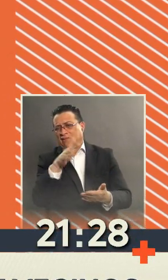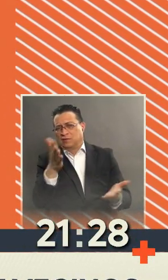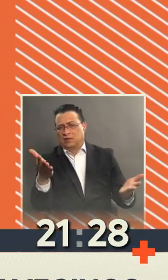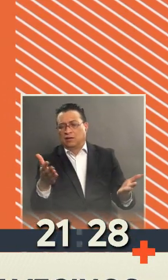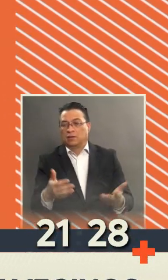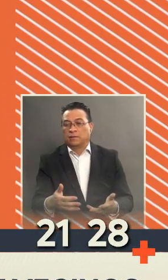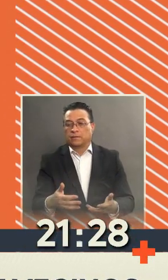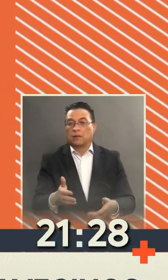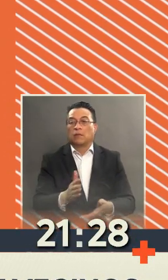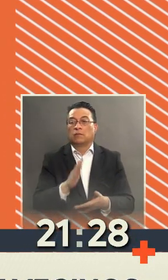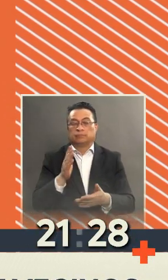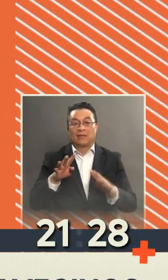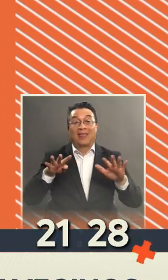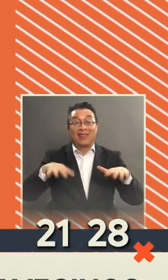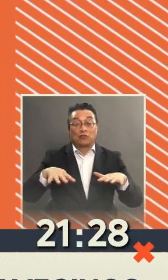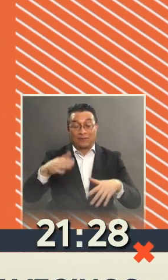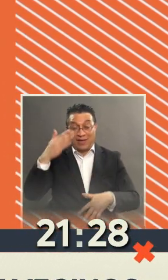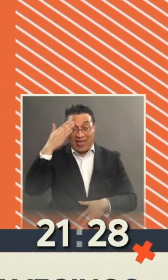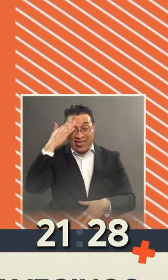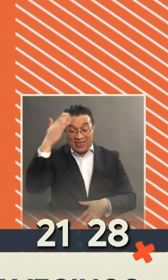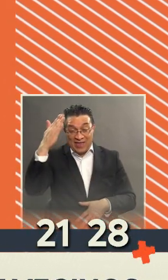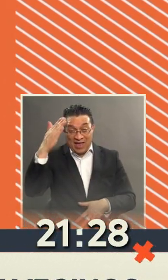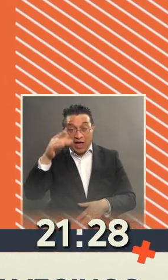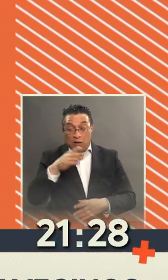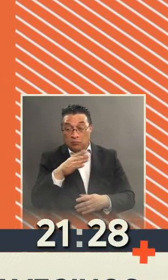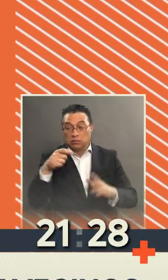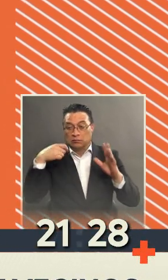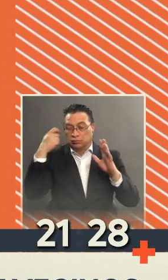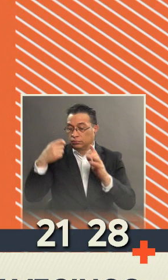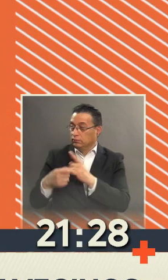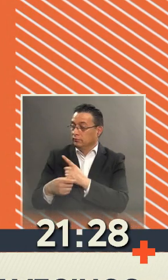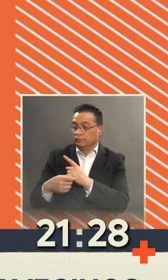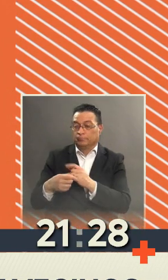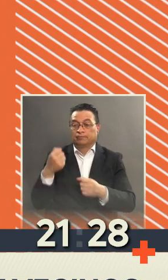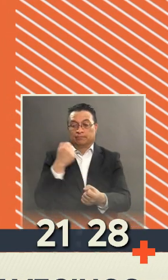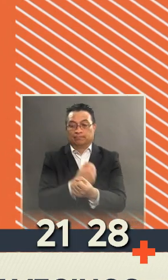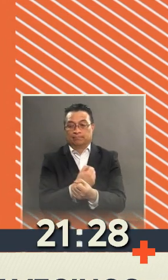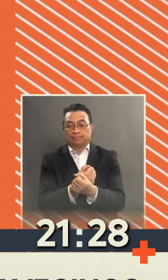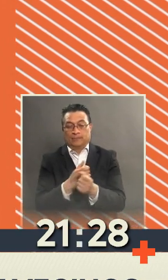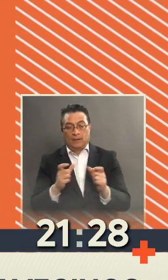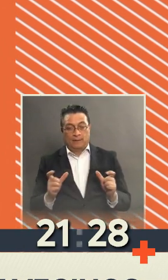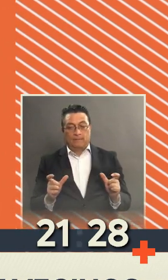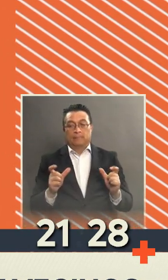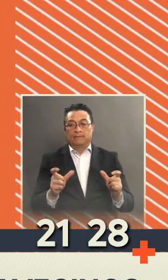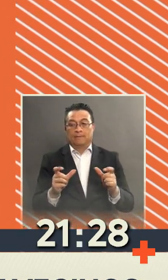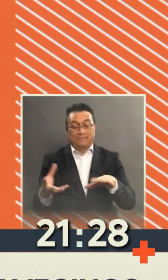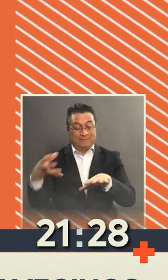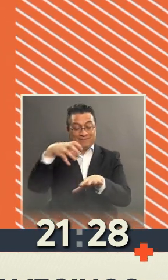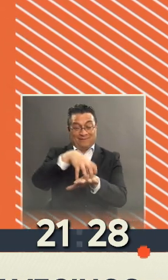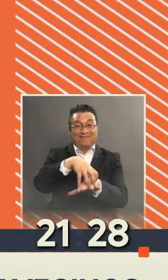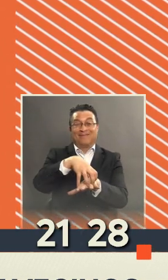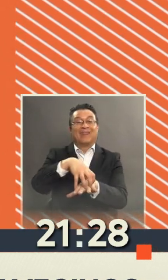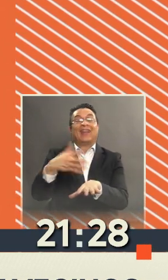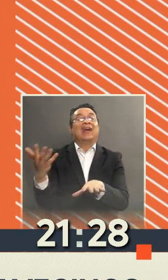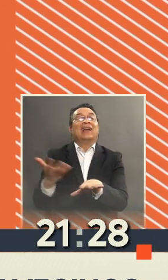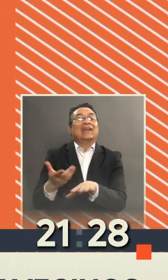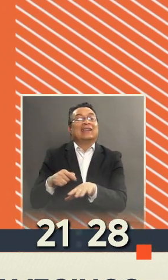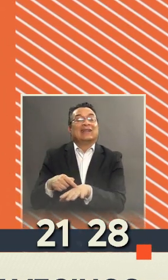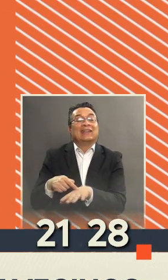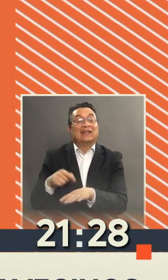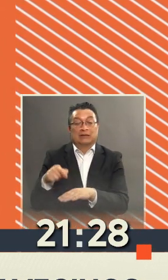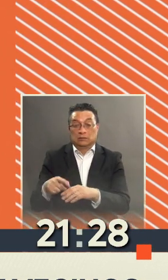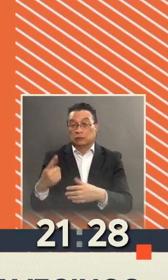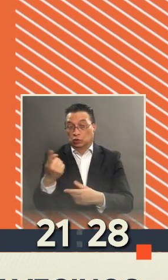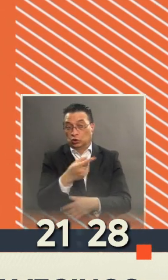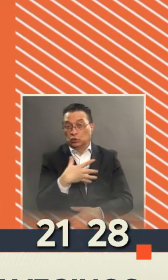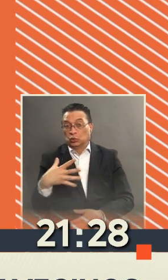Tuvieron que pasar 19 días y algunas horas para esta imagen. Resguardado por carabineros, lo que trasladan es lo que se convirtió hasta hoy en una